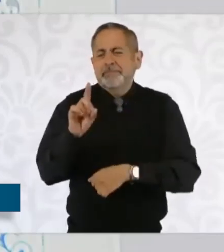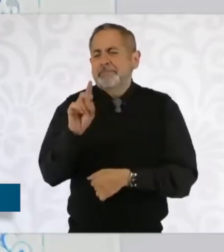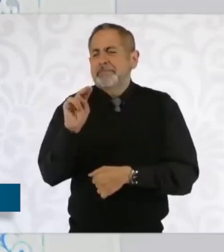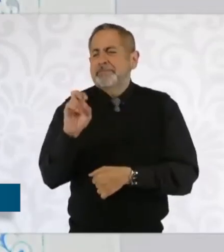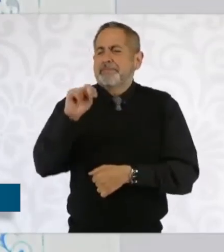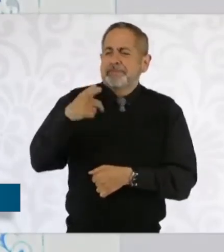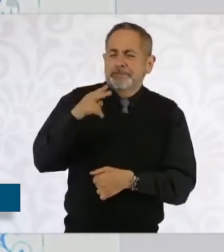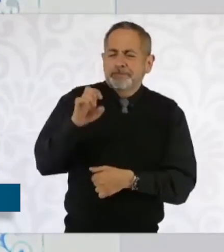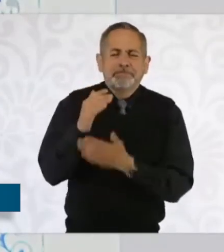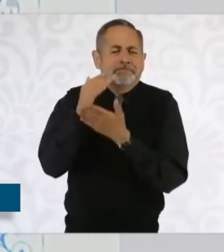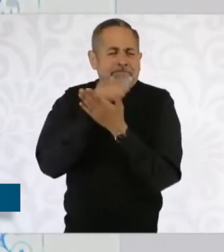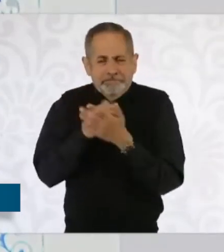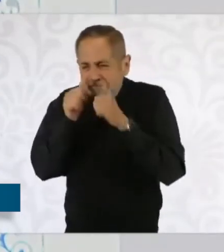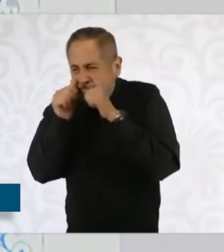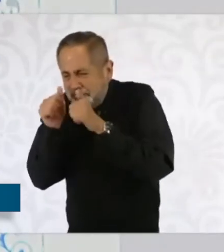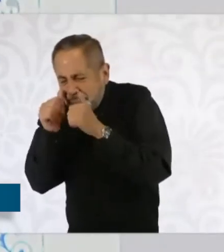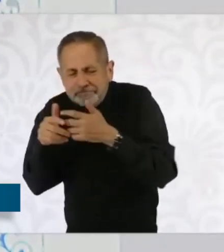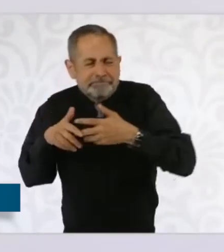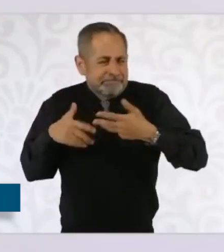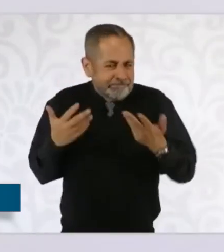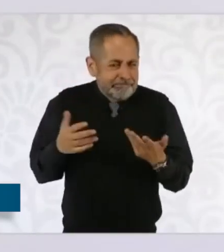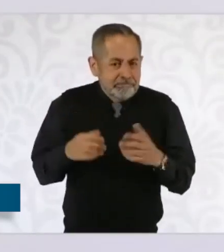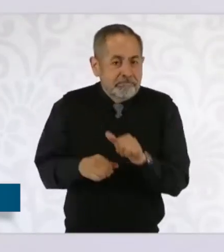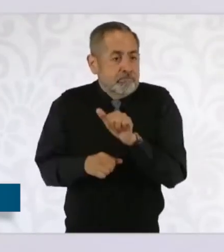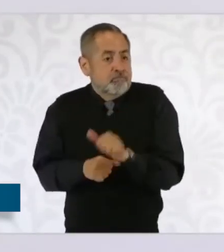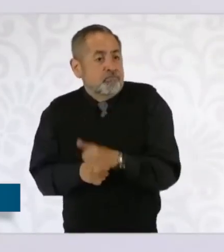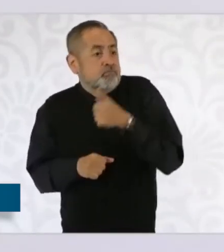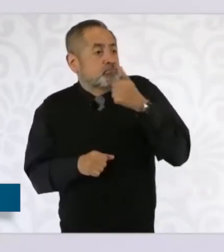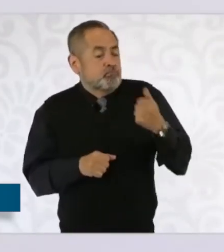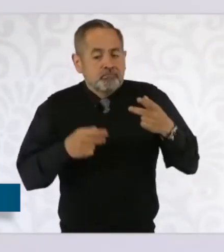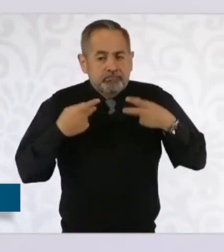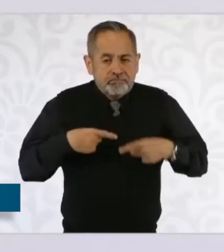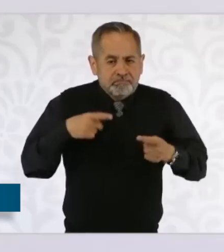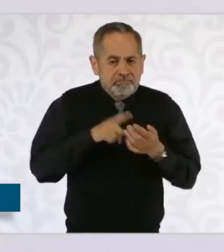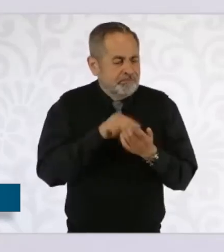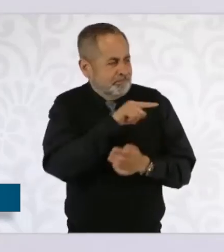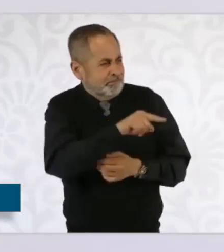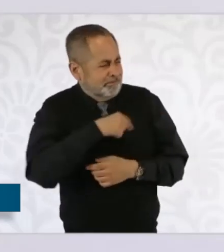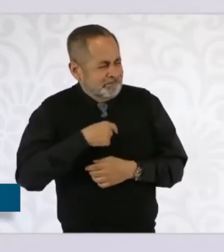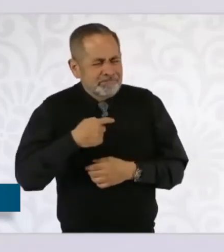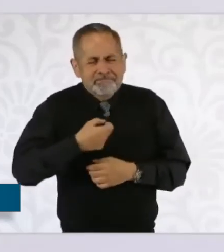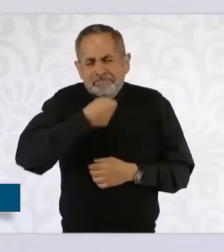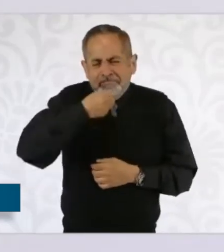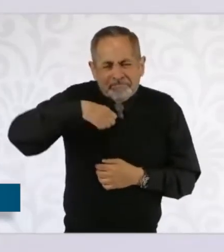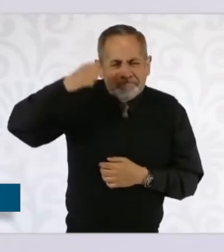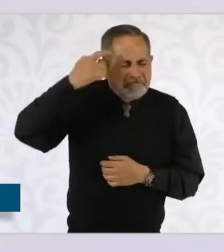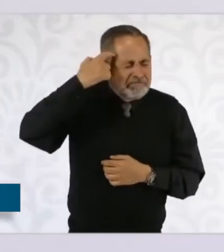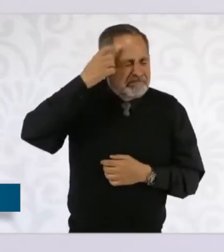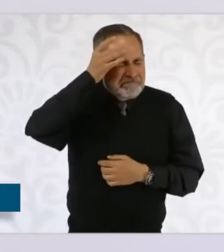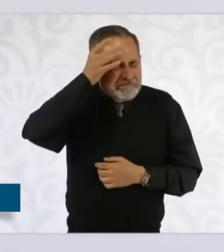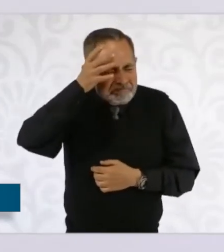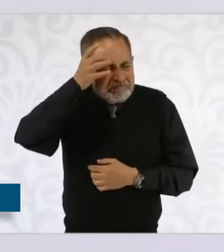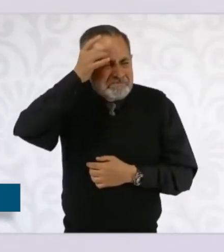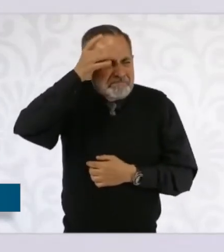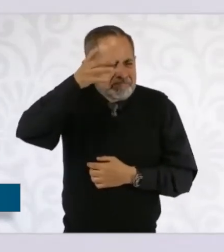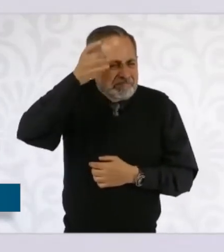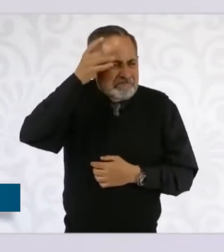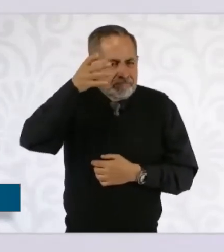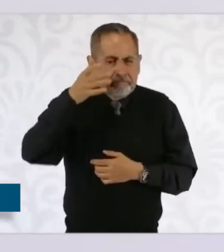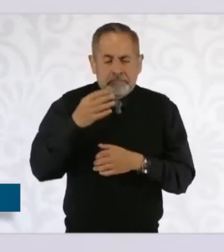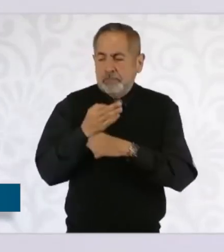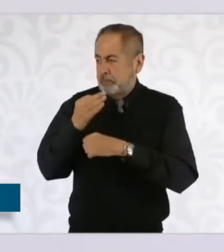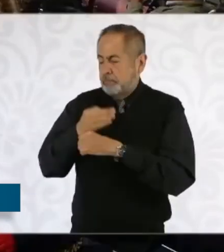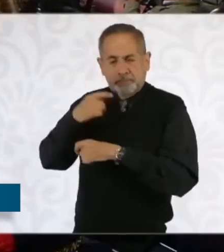proyectos en el país por un lado el neoliberalismo representado por el pan y por otro el humanismo mexicano impulsado por su Gobierno